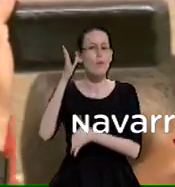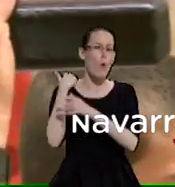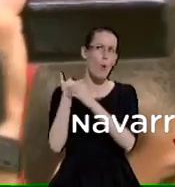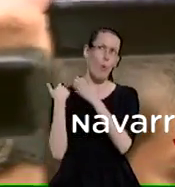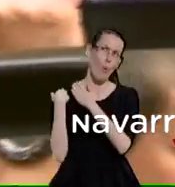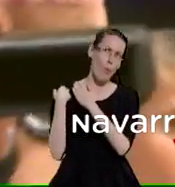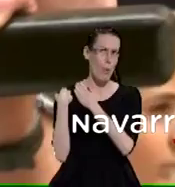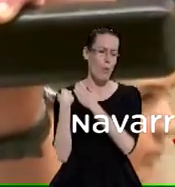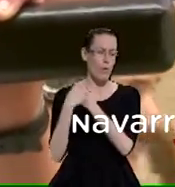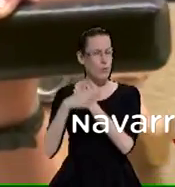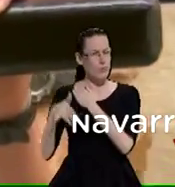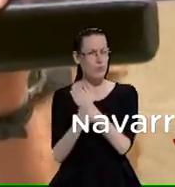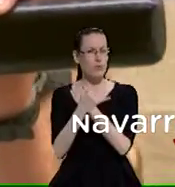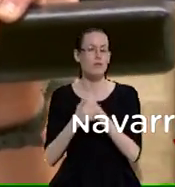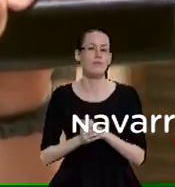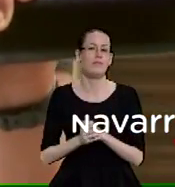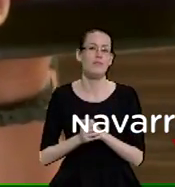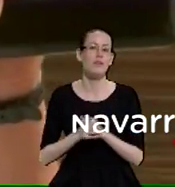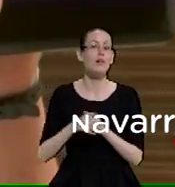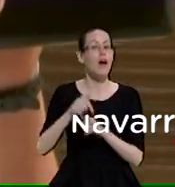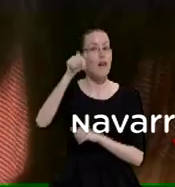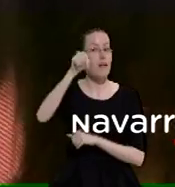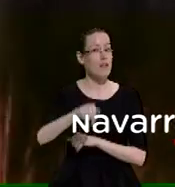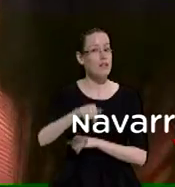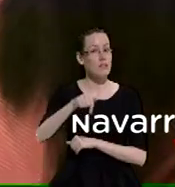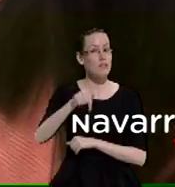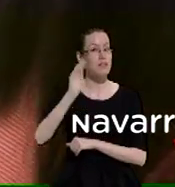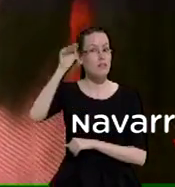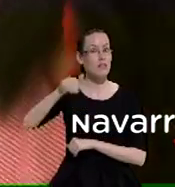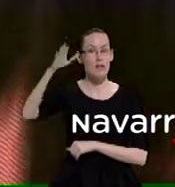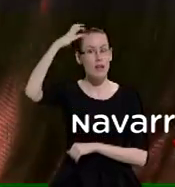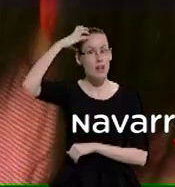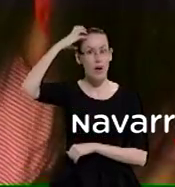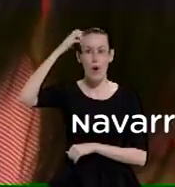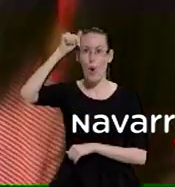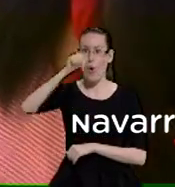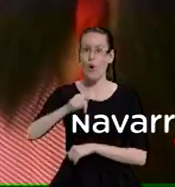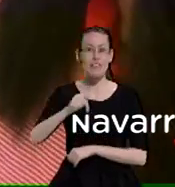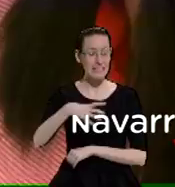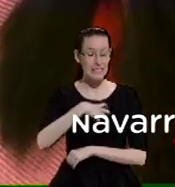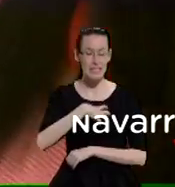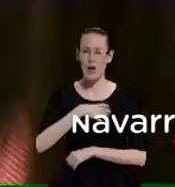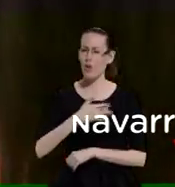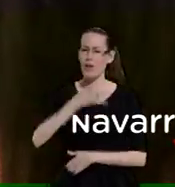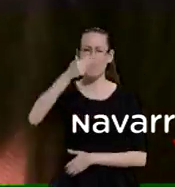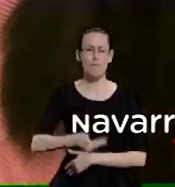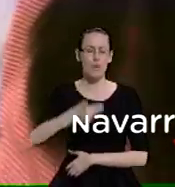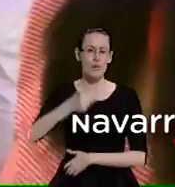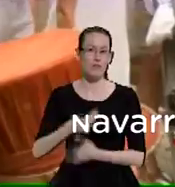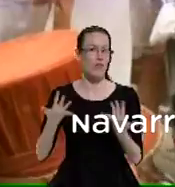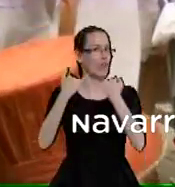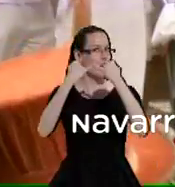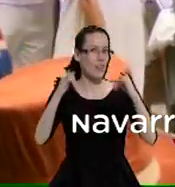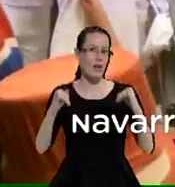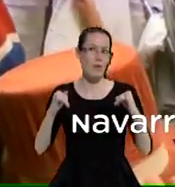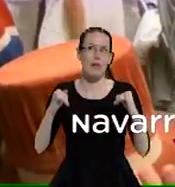los puentesinos, el Día de Santiago es importantísimo. Es nuestro patrón. Entonces, pues lo celebramos